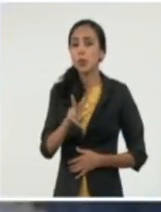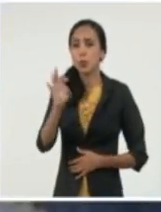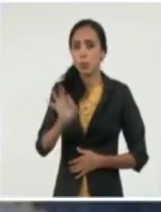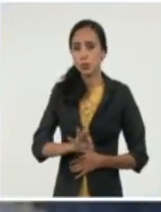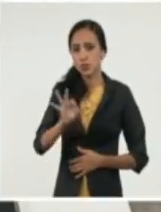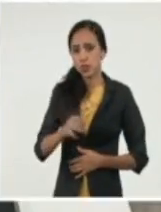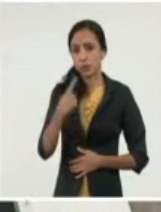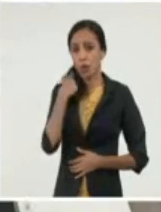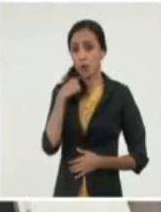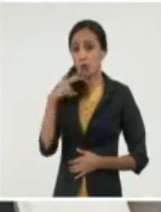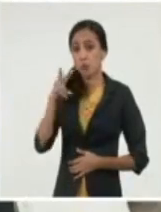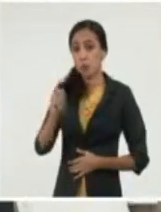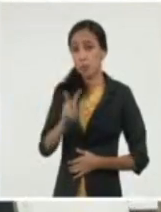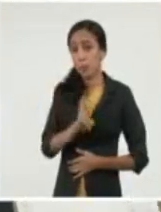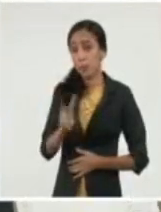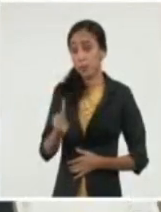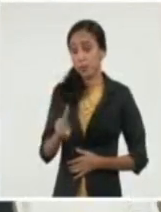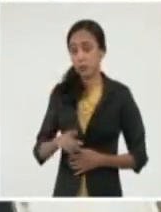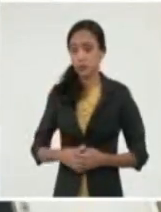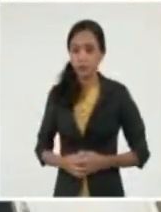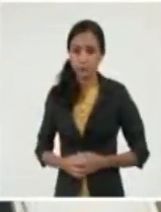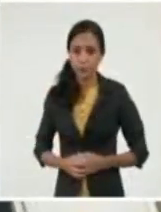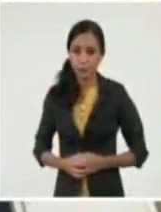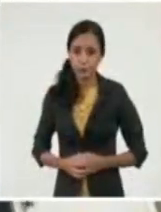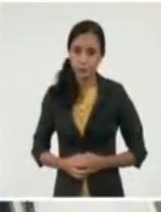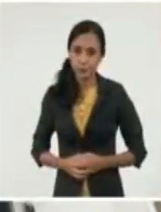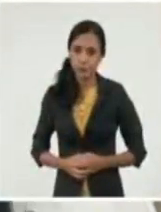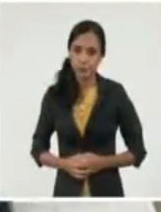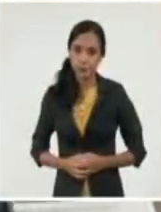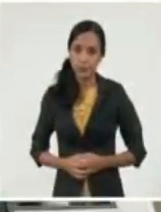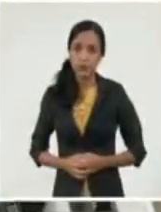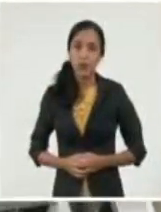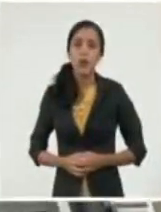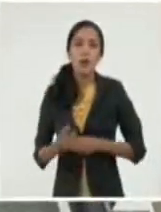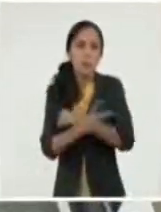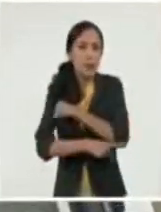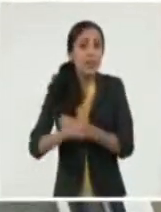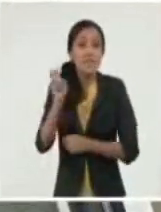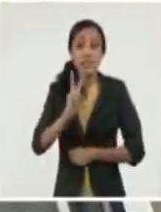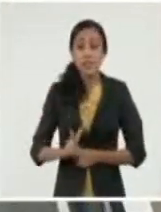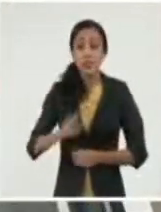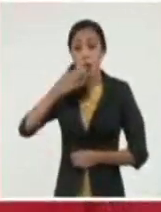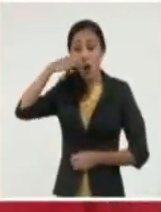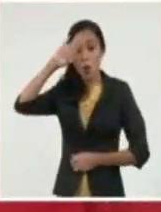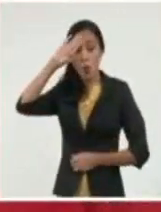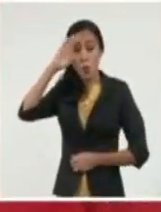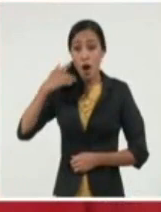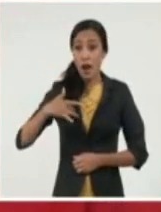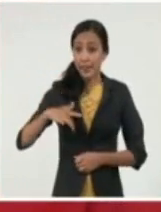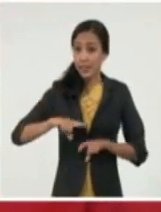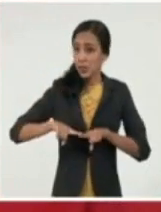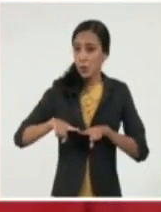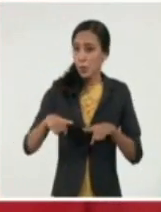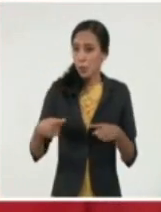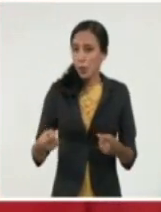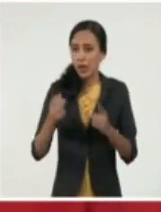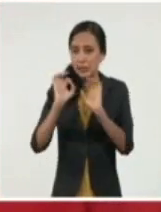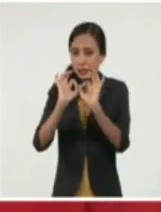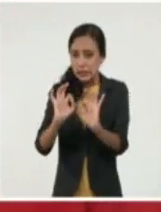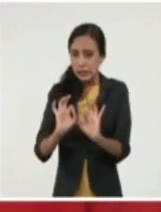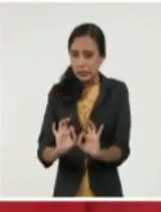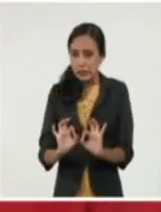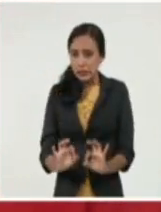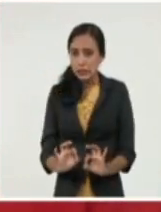el 2021. Menciona especialmente a Venezuela, Cuba y Argentina porque la especificidad